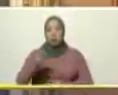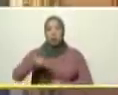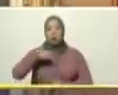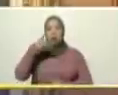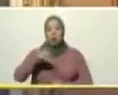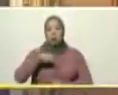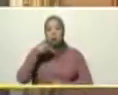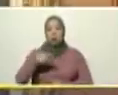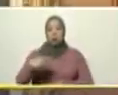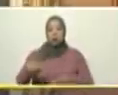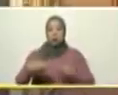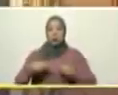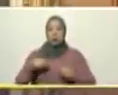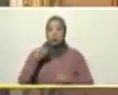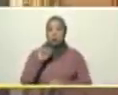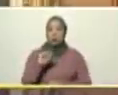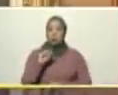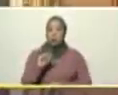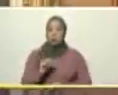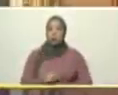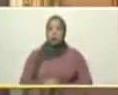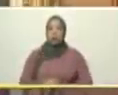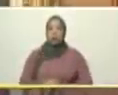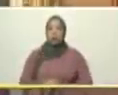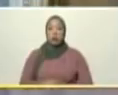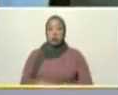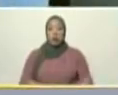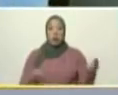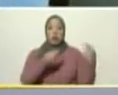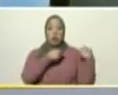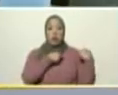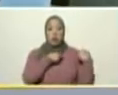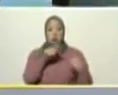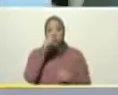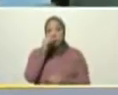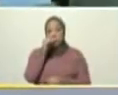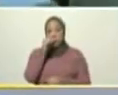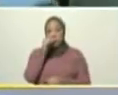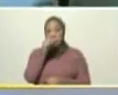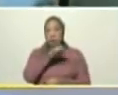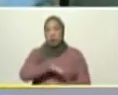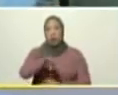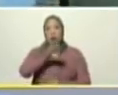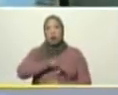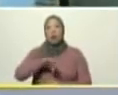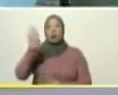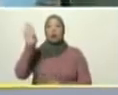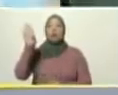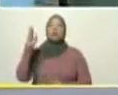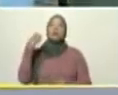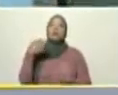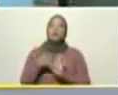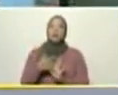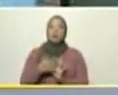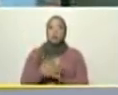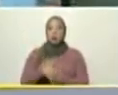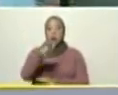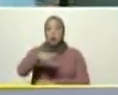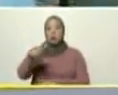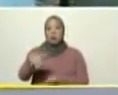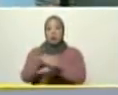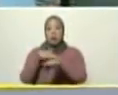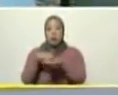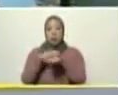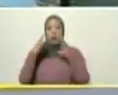cual asumo desde este momento. Se autoproclamó en el estacionamiento del Ministerio